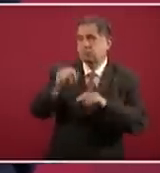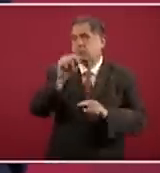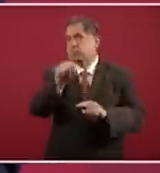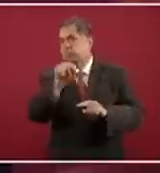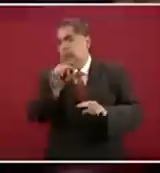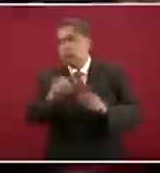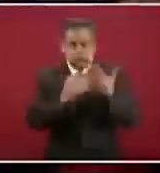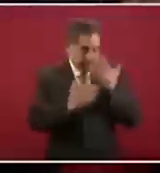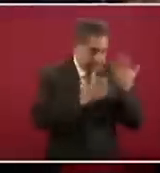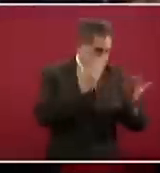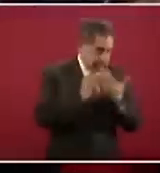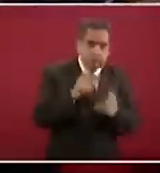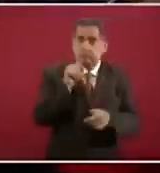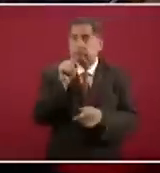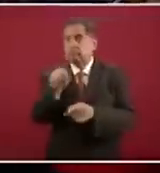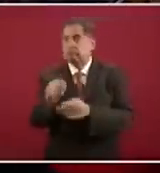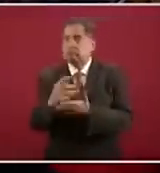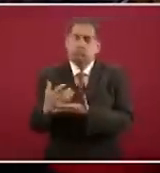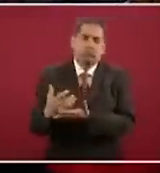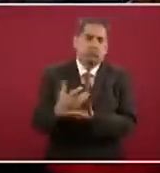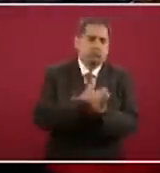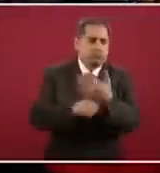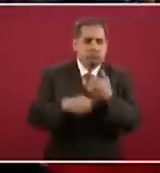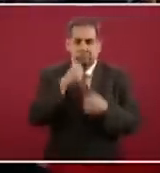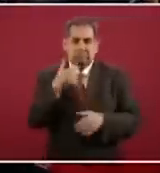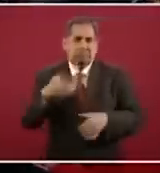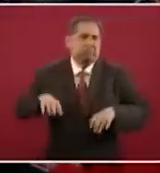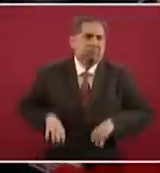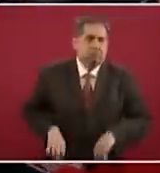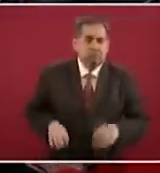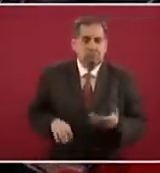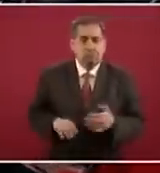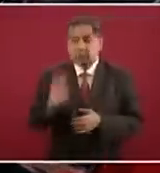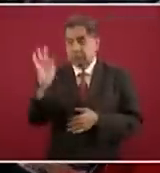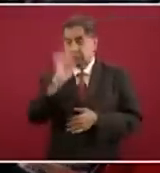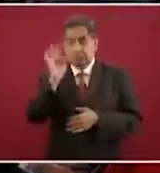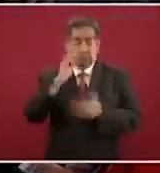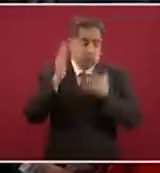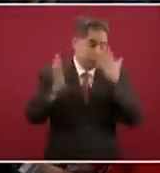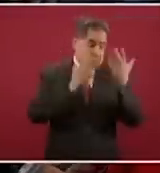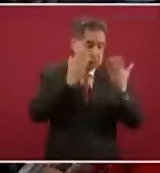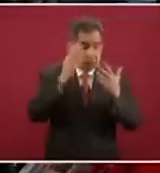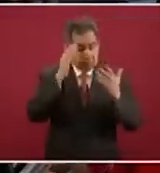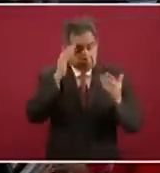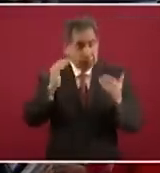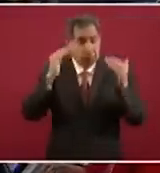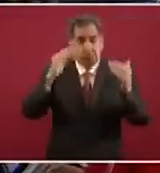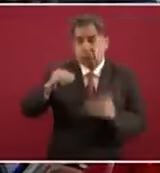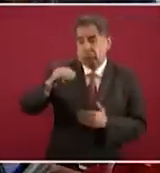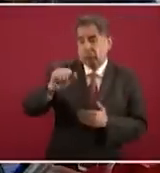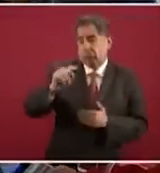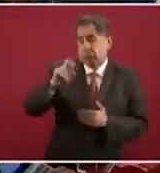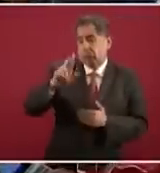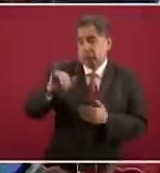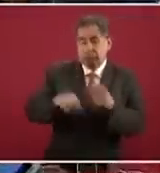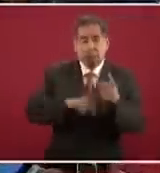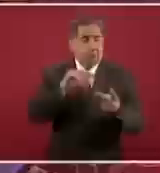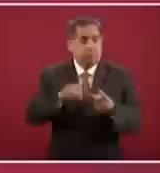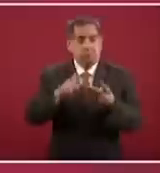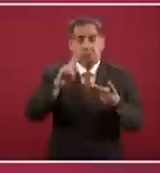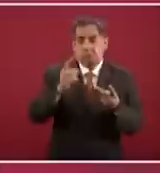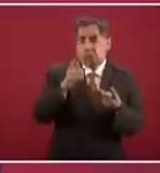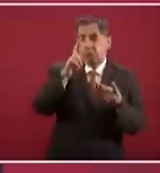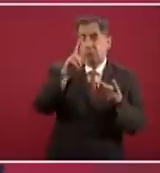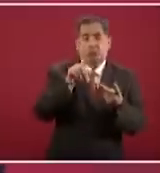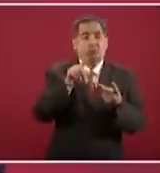porque si se tenía nivel de maestría o de doctorado en derechos